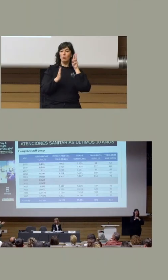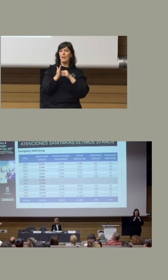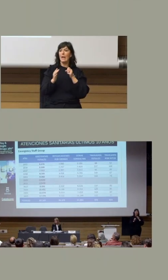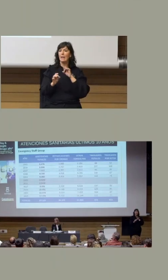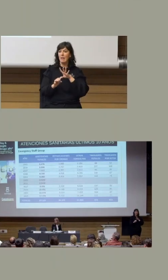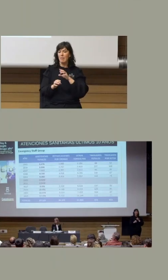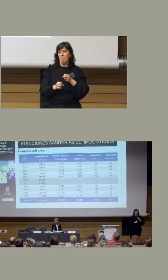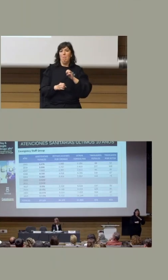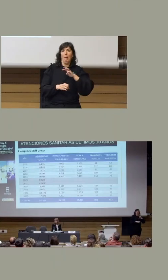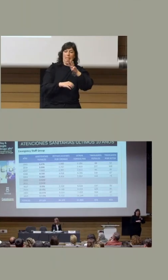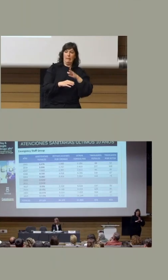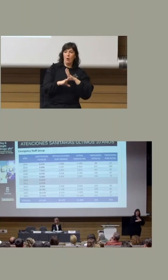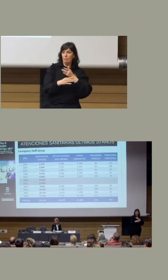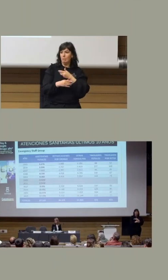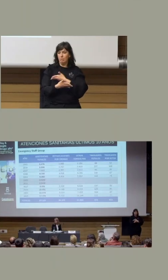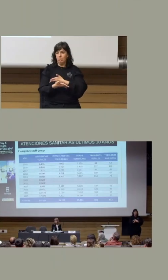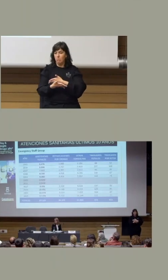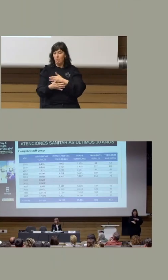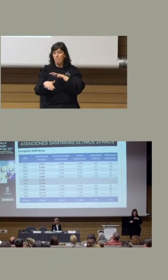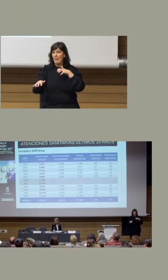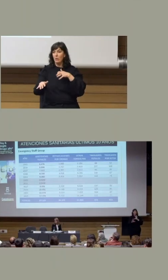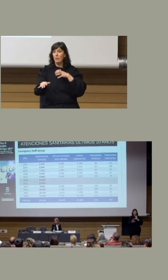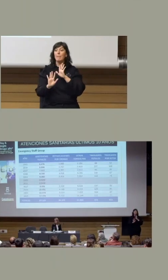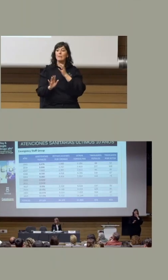las personas atendidas en estos eventos